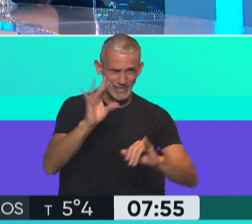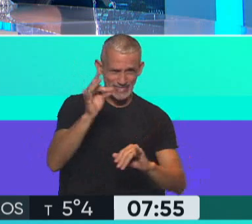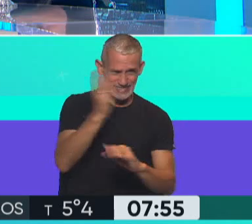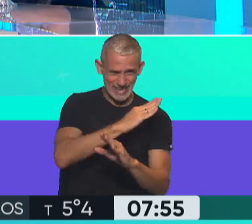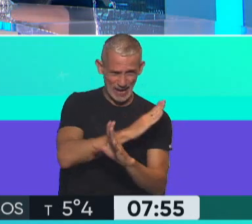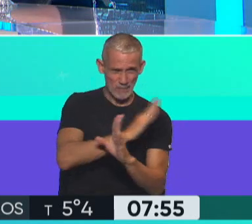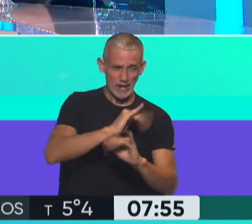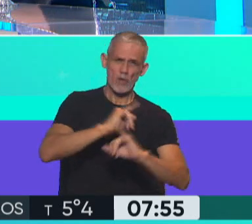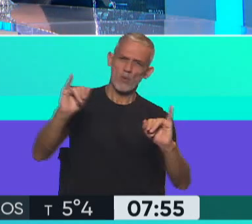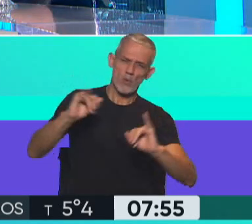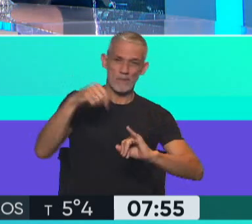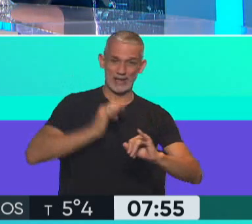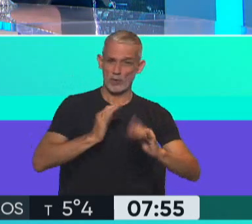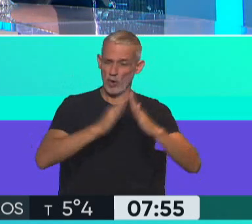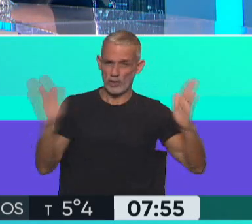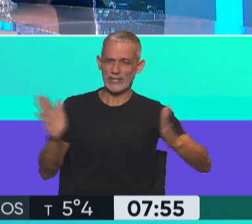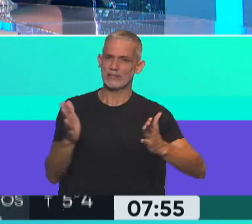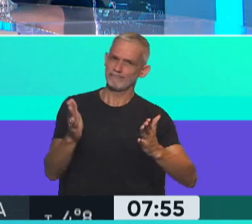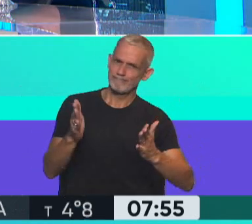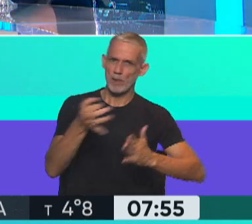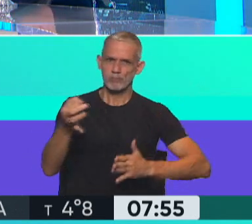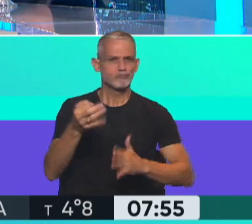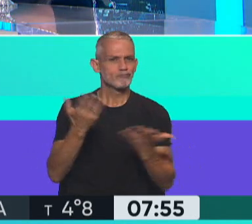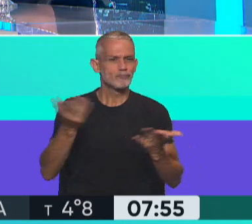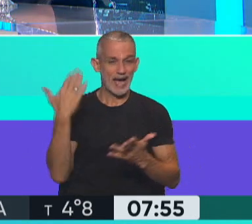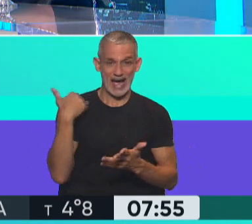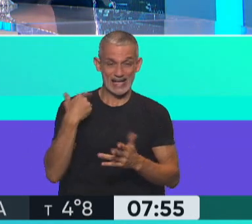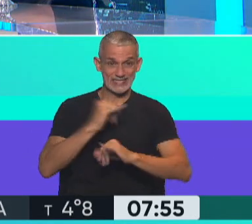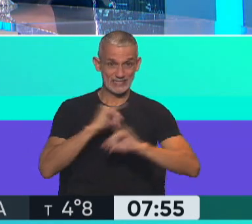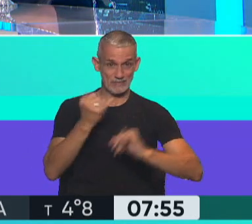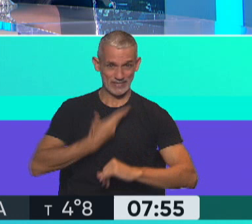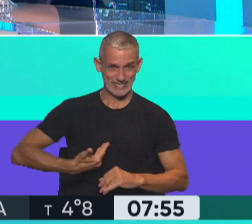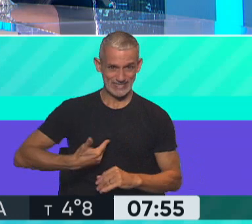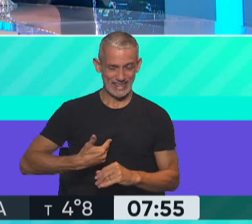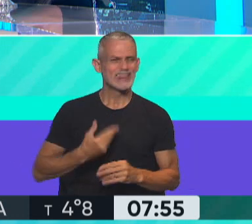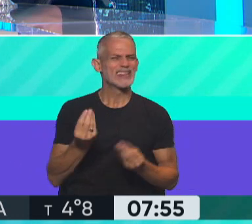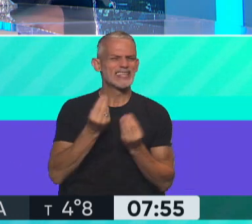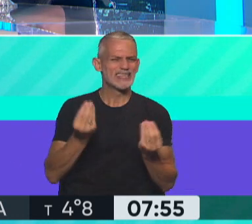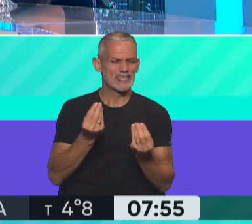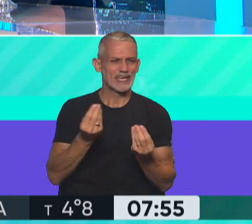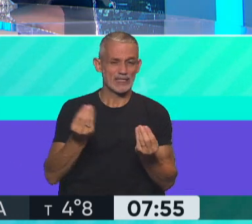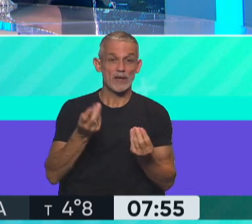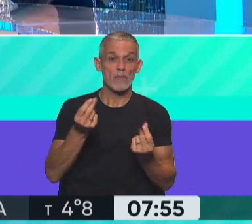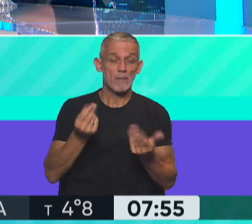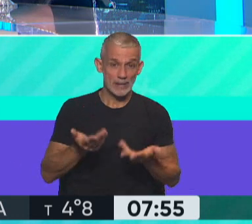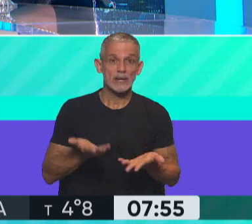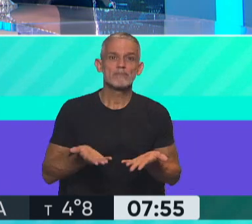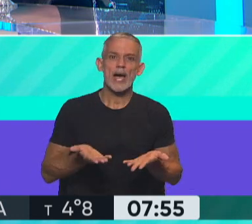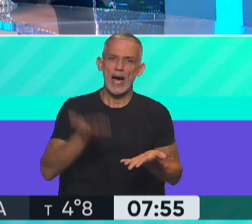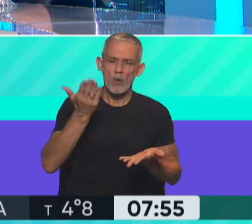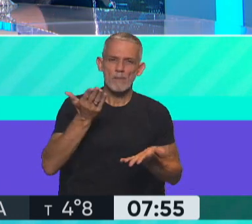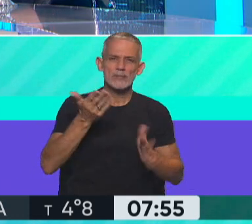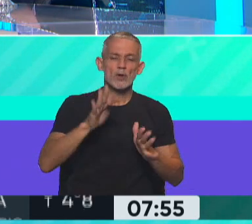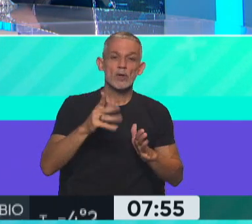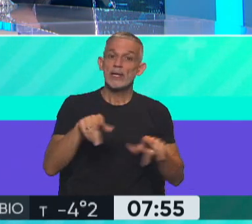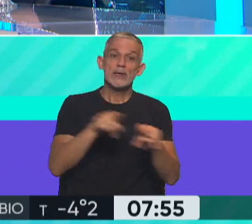diciembre para todo este año. Lo cierto es que lo que anunció ayer el presidente Alberto Fernández es que las tarifas van a subir al